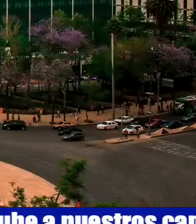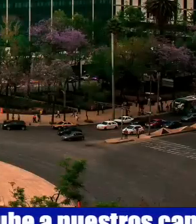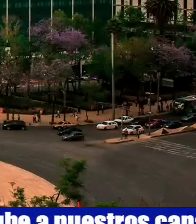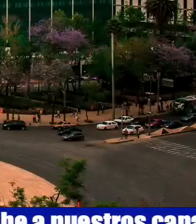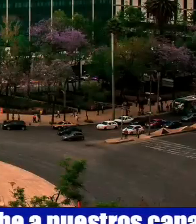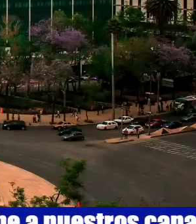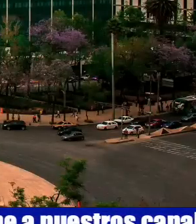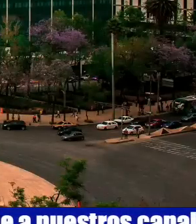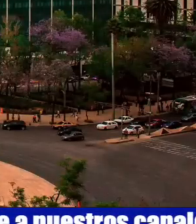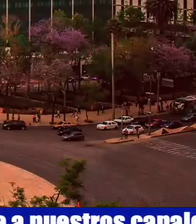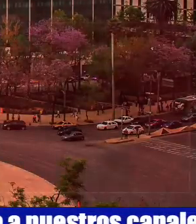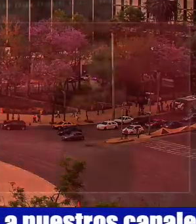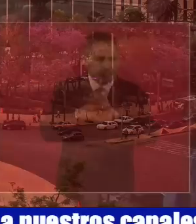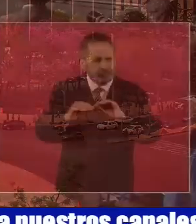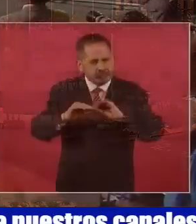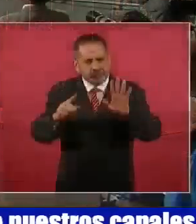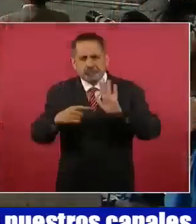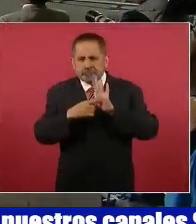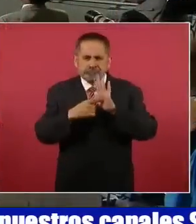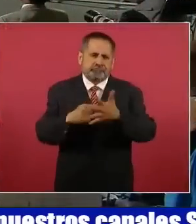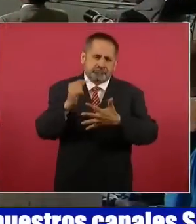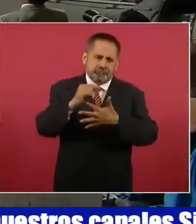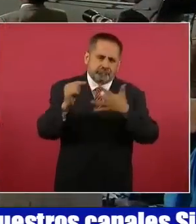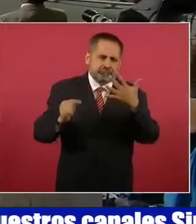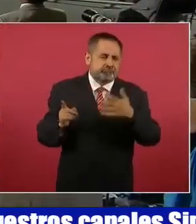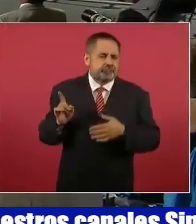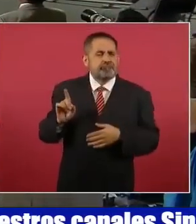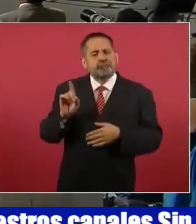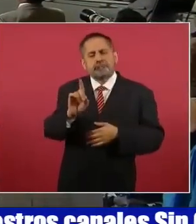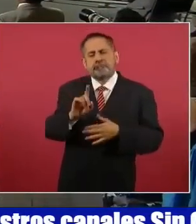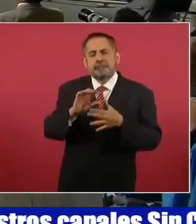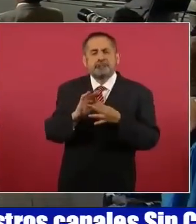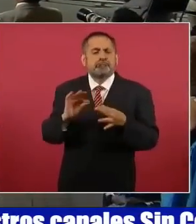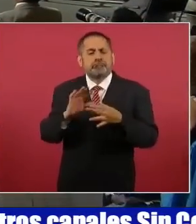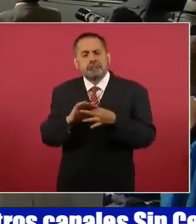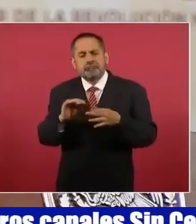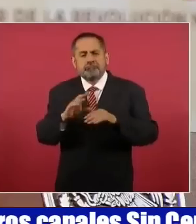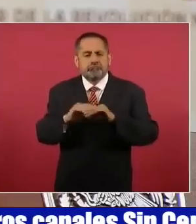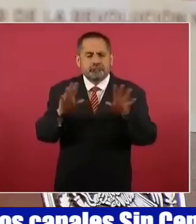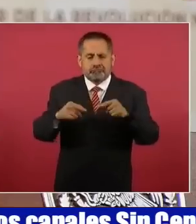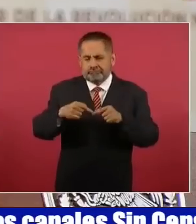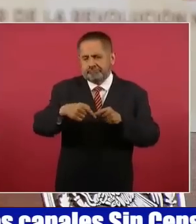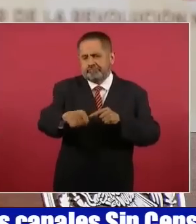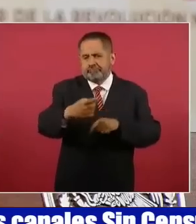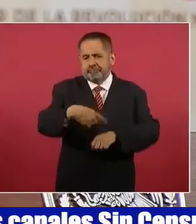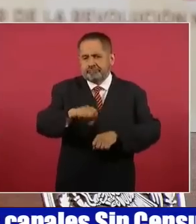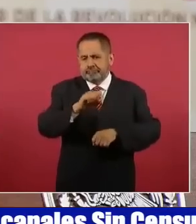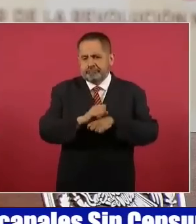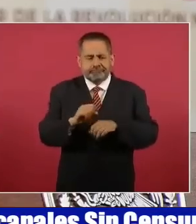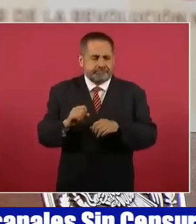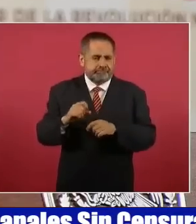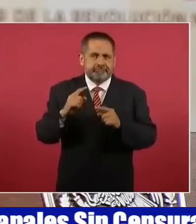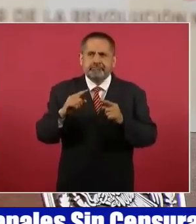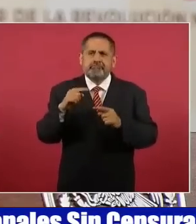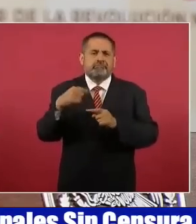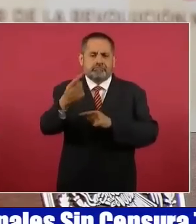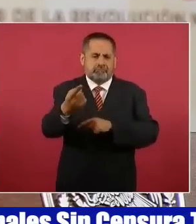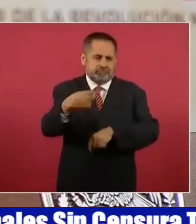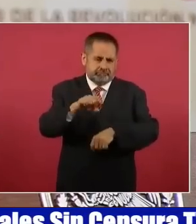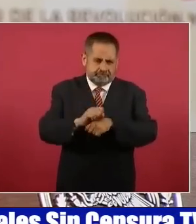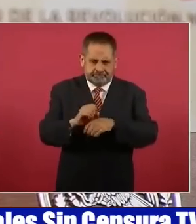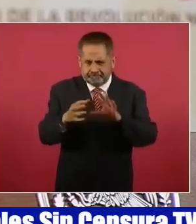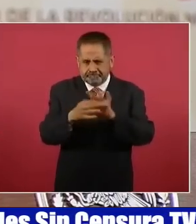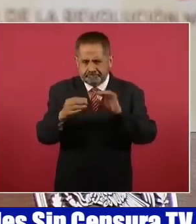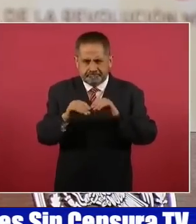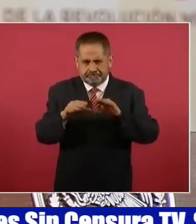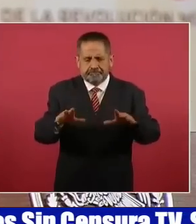con la, pues, híjole, realidad para poder determinar quién sí es periodista y quién no. Y